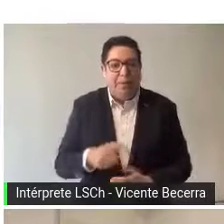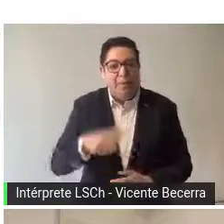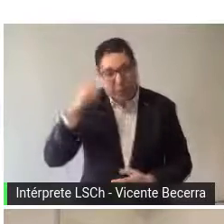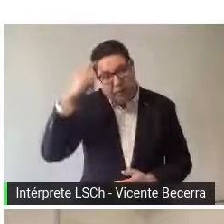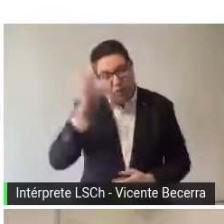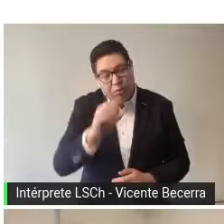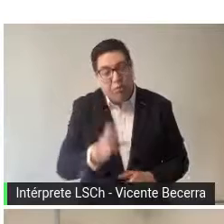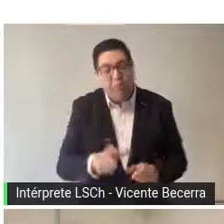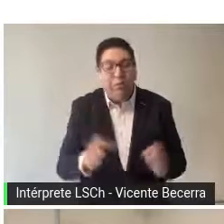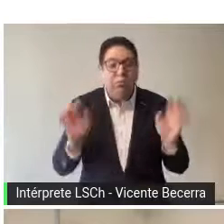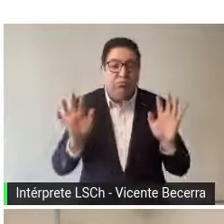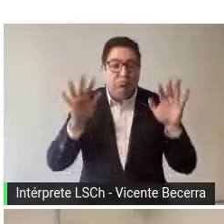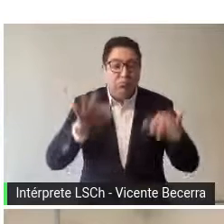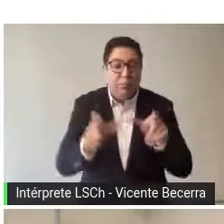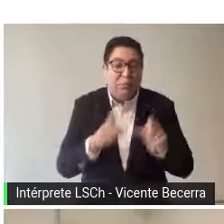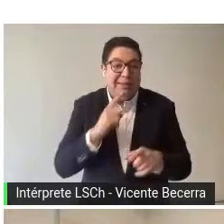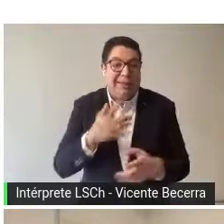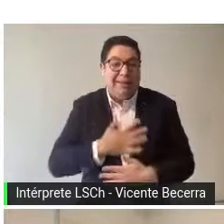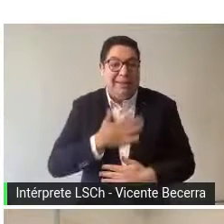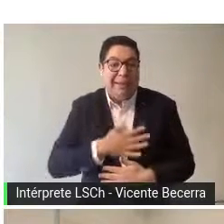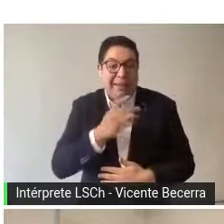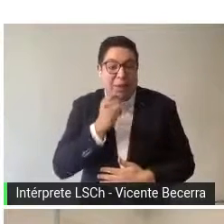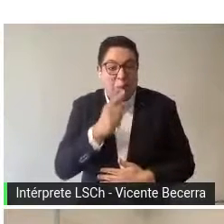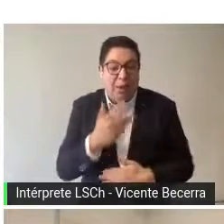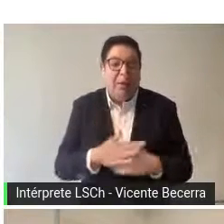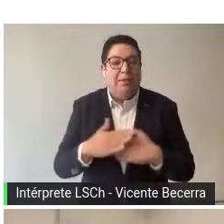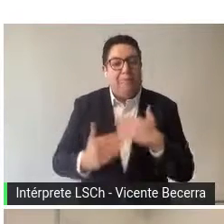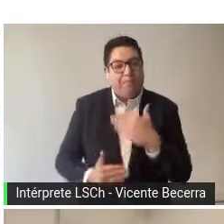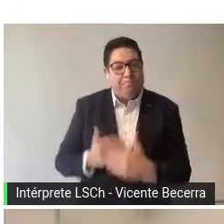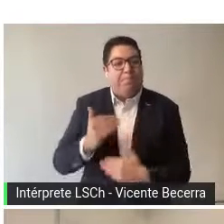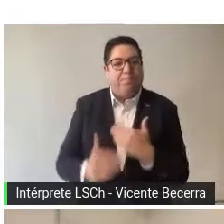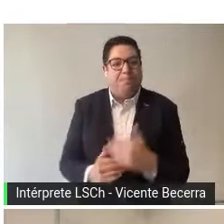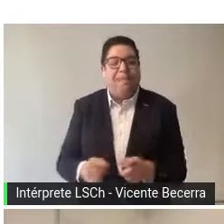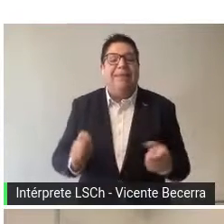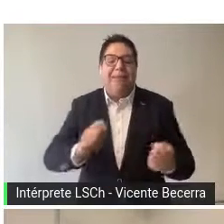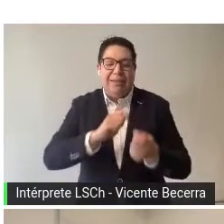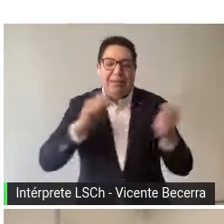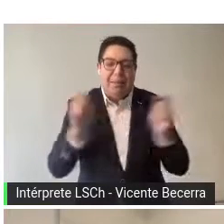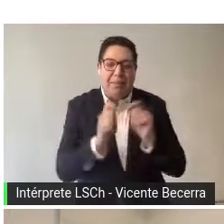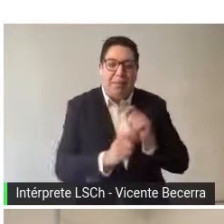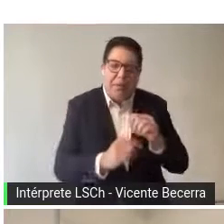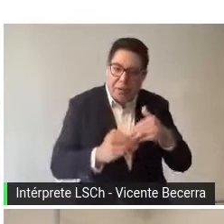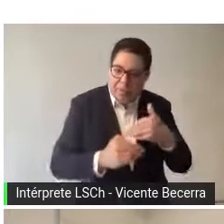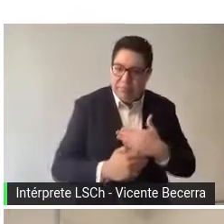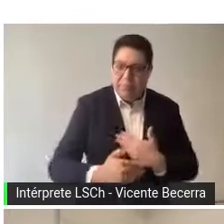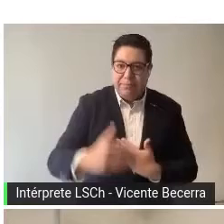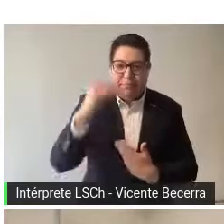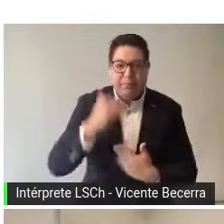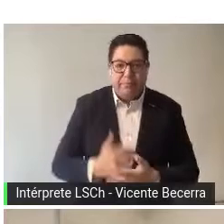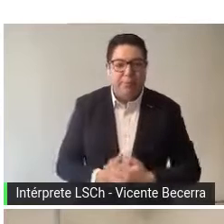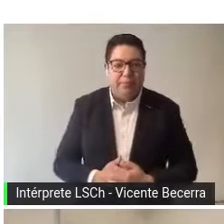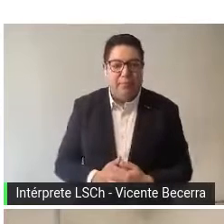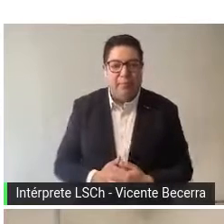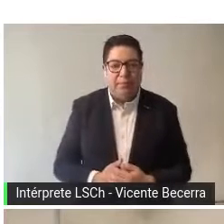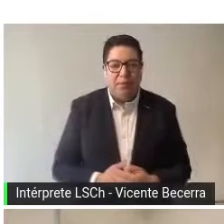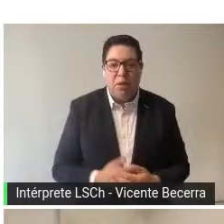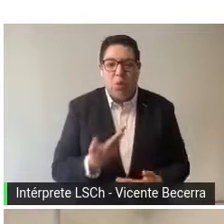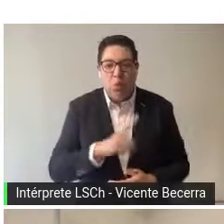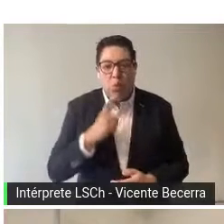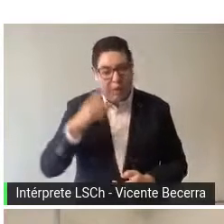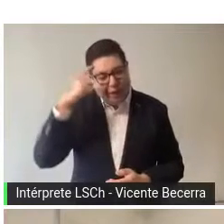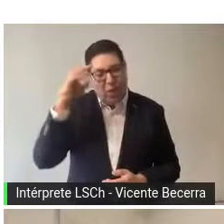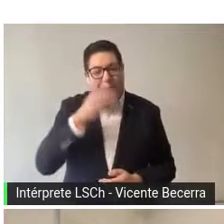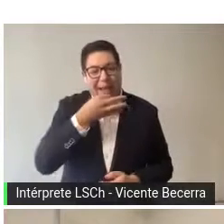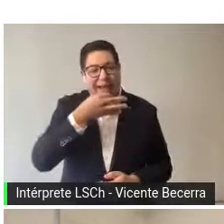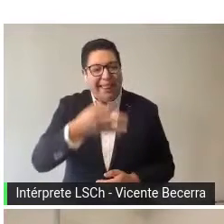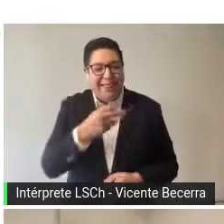están hoy reunidos justamente porque quieren hacer cambios y acelerar la transformación del Estado. ¿Qué mensaje les entregarían a